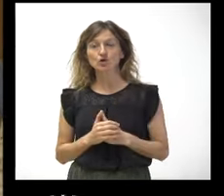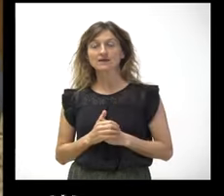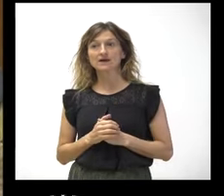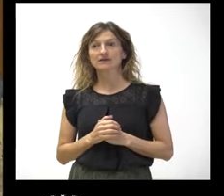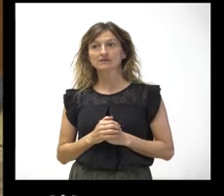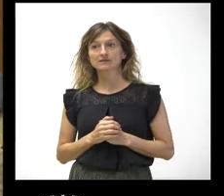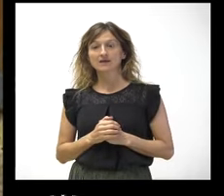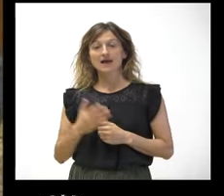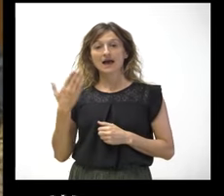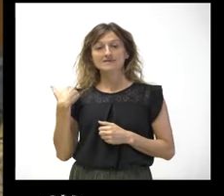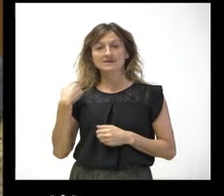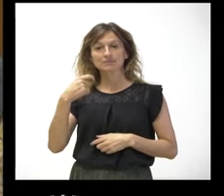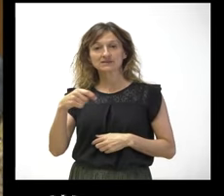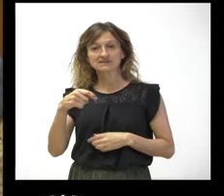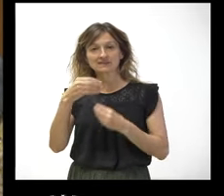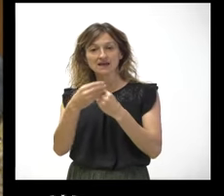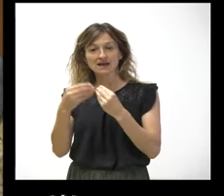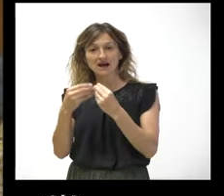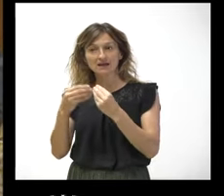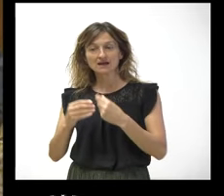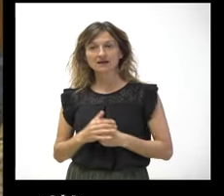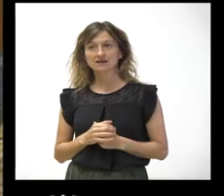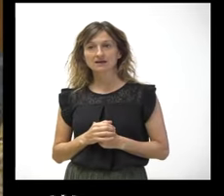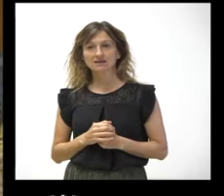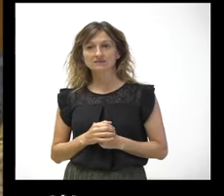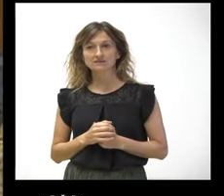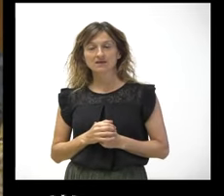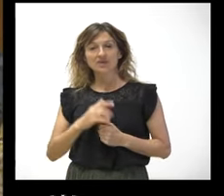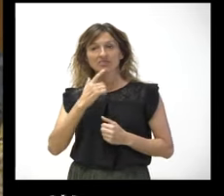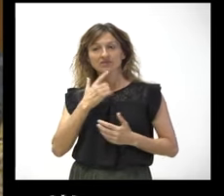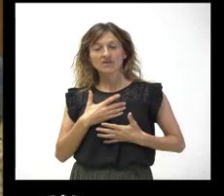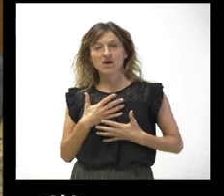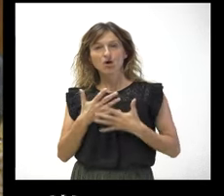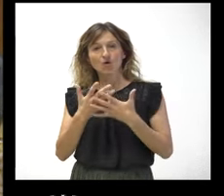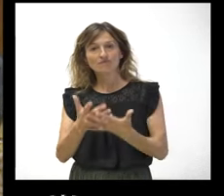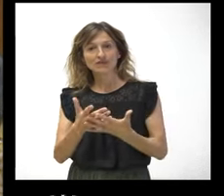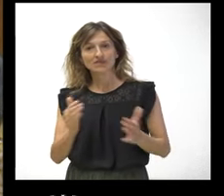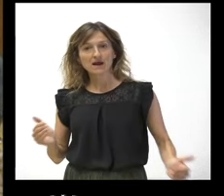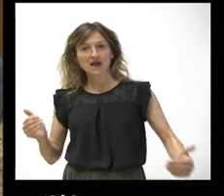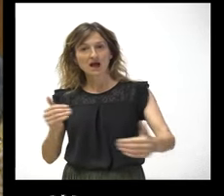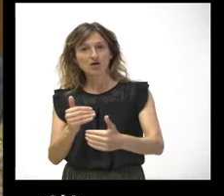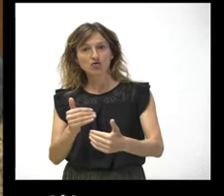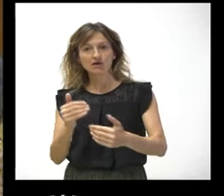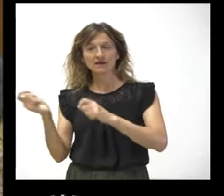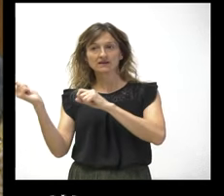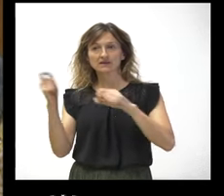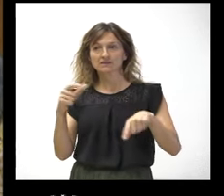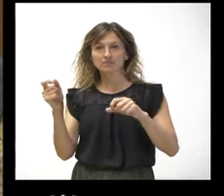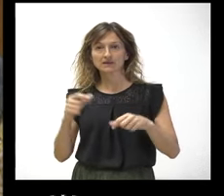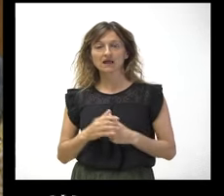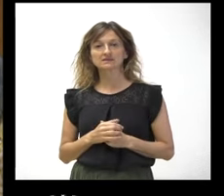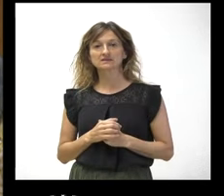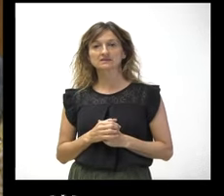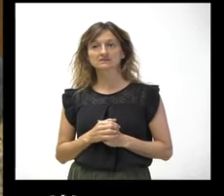Como dijo ayer el presidente canario que efectivamente el presidente de la junta hecho un ofrecimiento para acoger a a más menores habida cuenta que luego